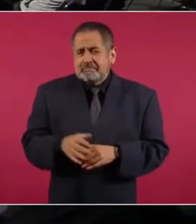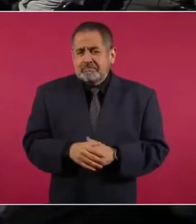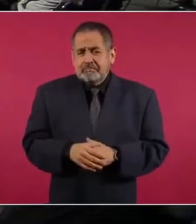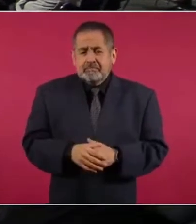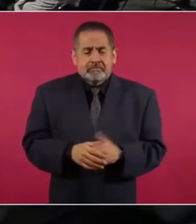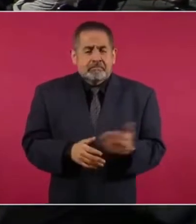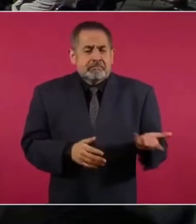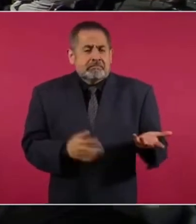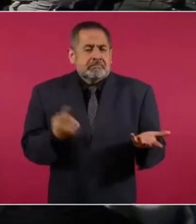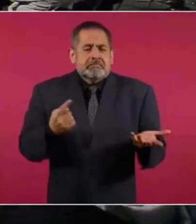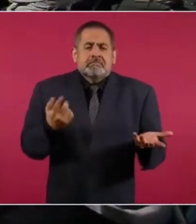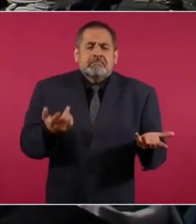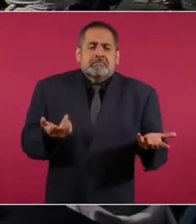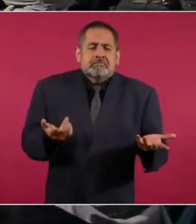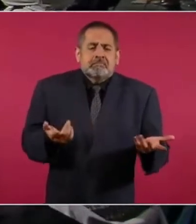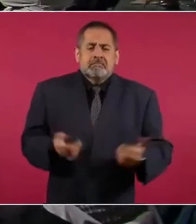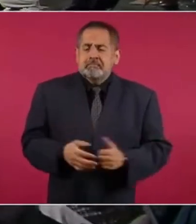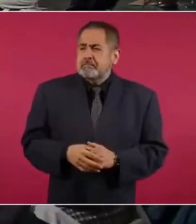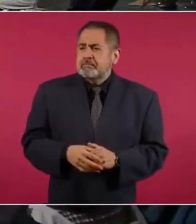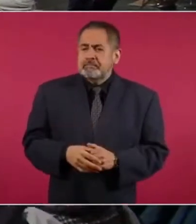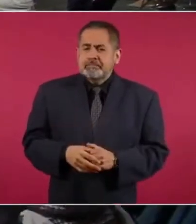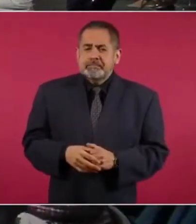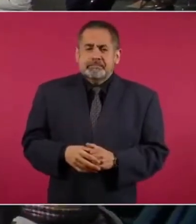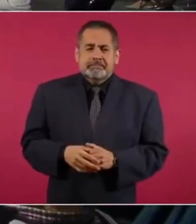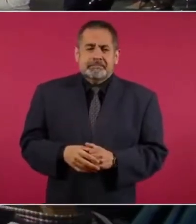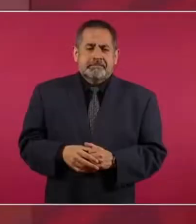O sea, ¿qué